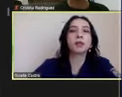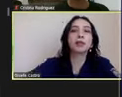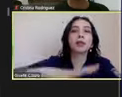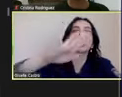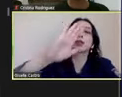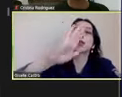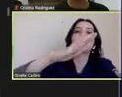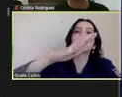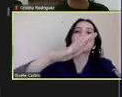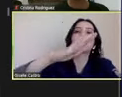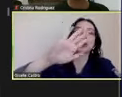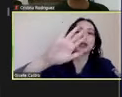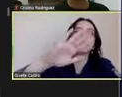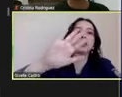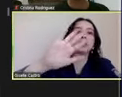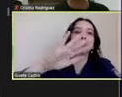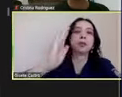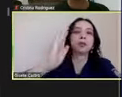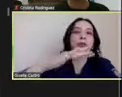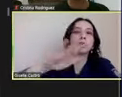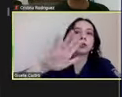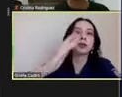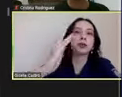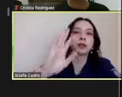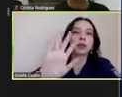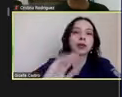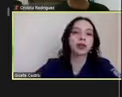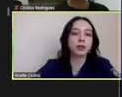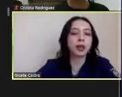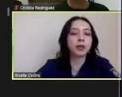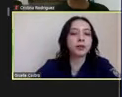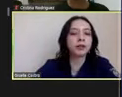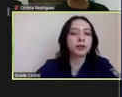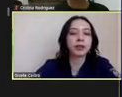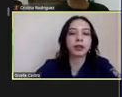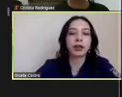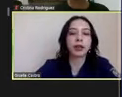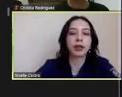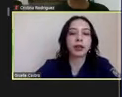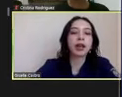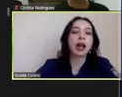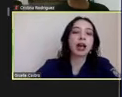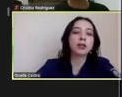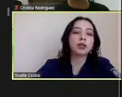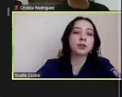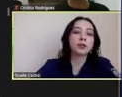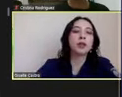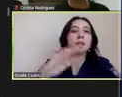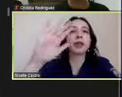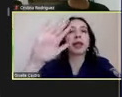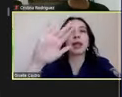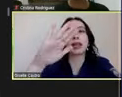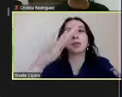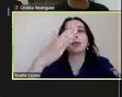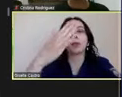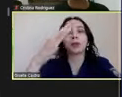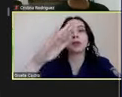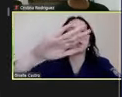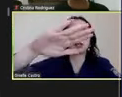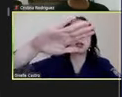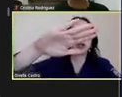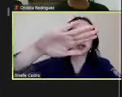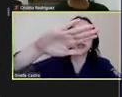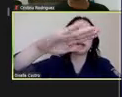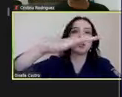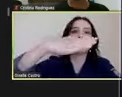encontramos que obviamente los movimientos de nuestro tobillito se encontraban limitados, ajá, así como todavía el